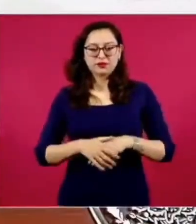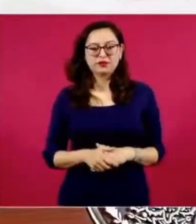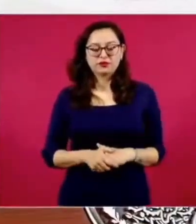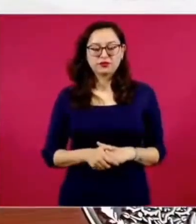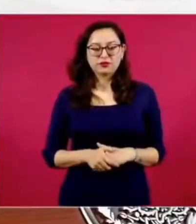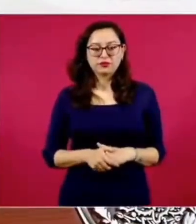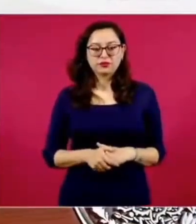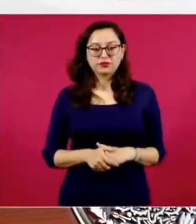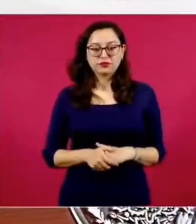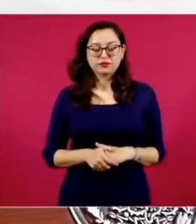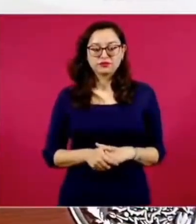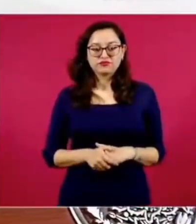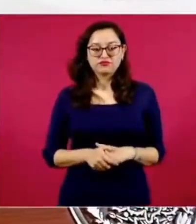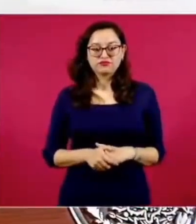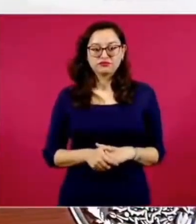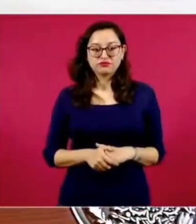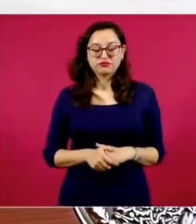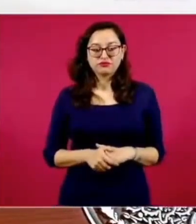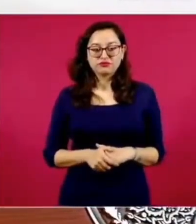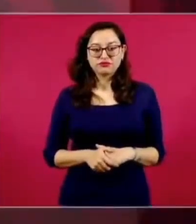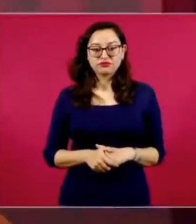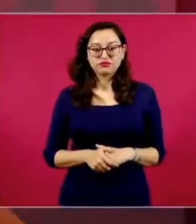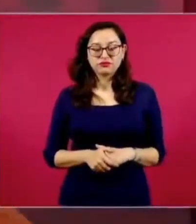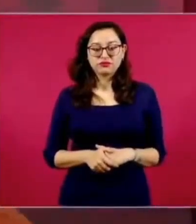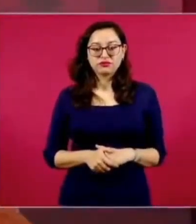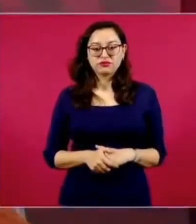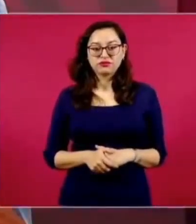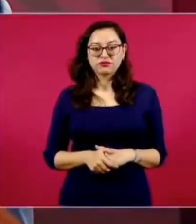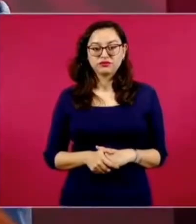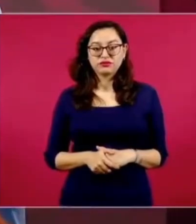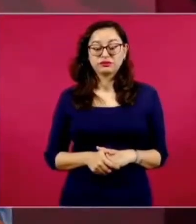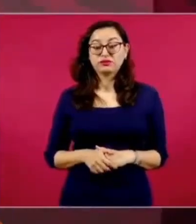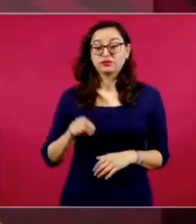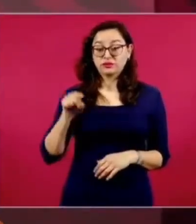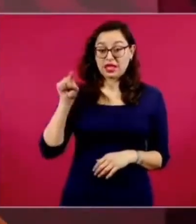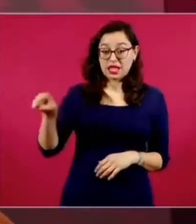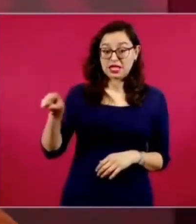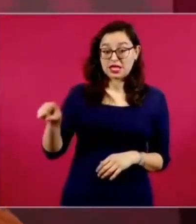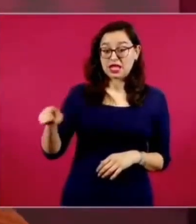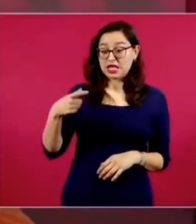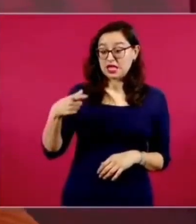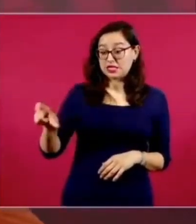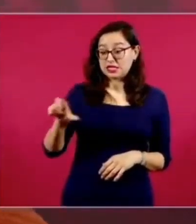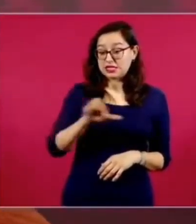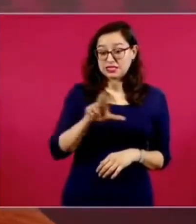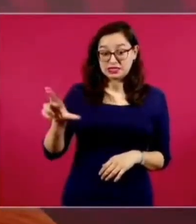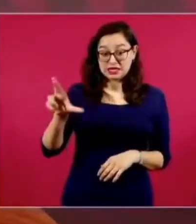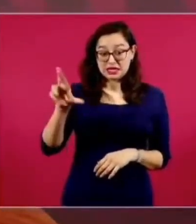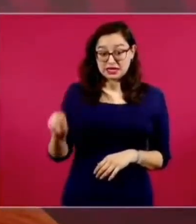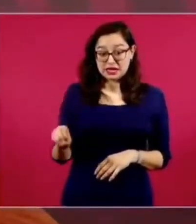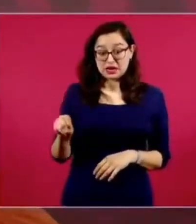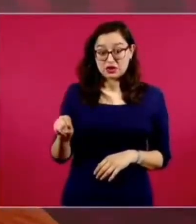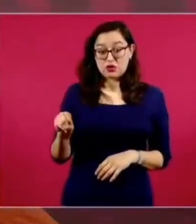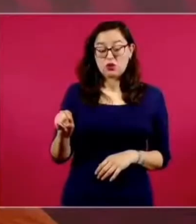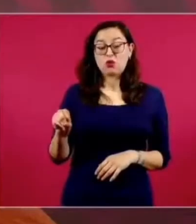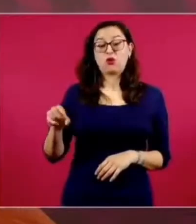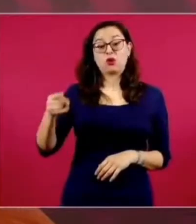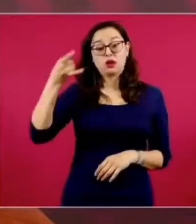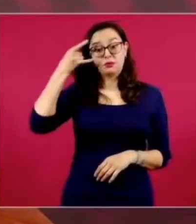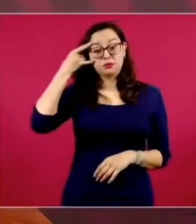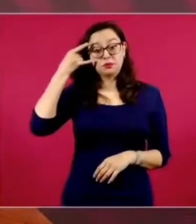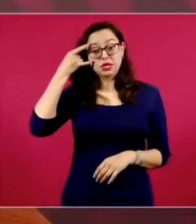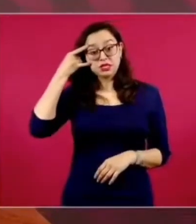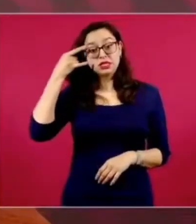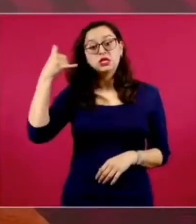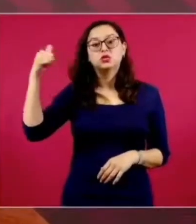Muchos no saben, pero hay trabajando allá en Quintana Roo, en la península, en Campeche,